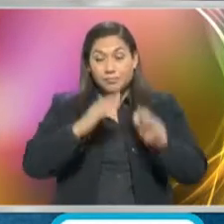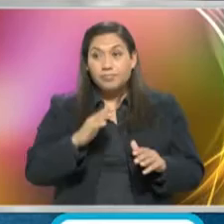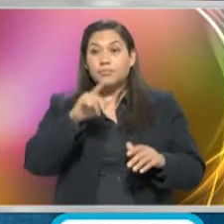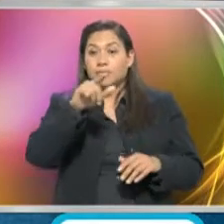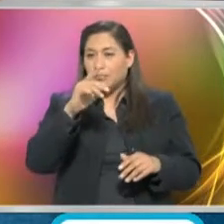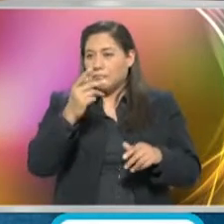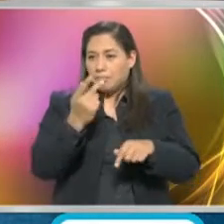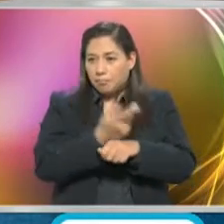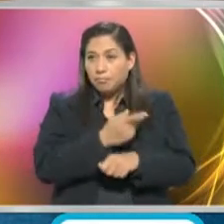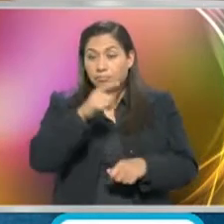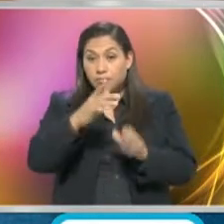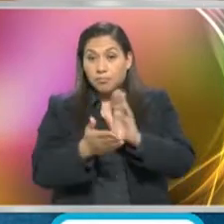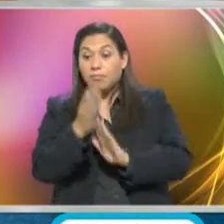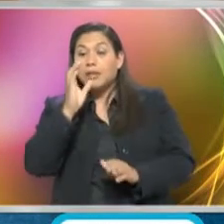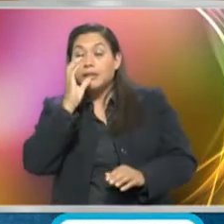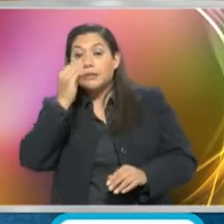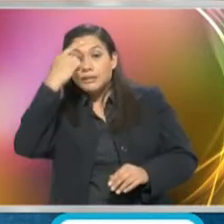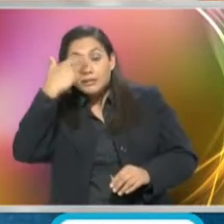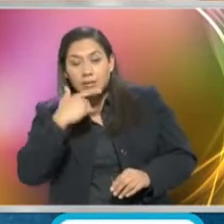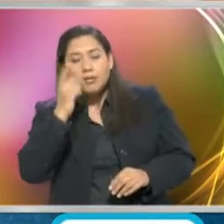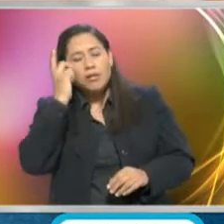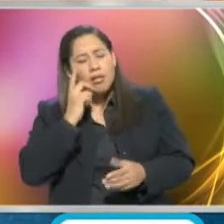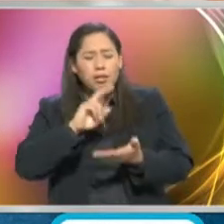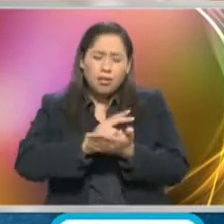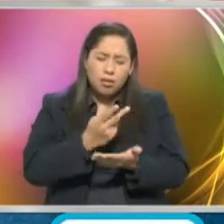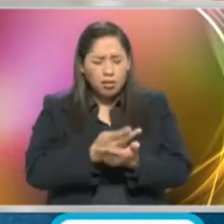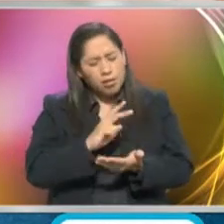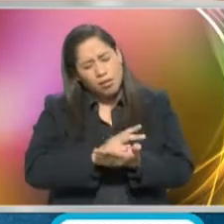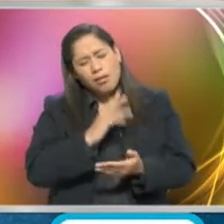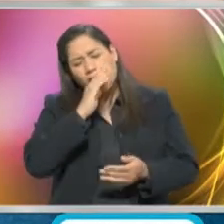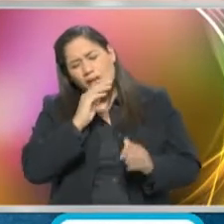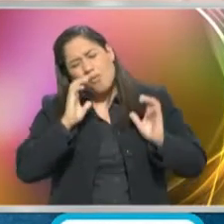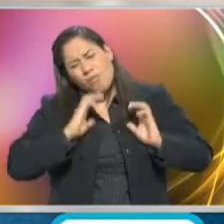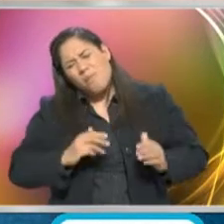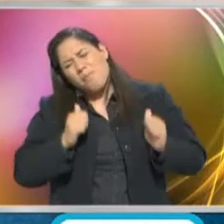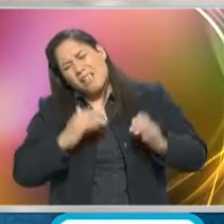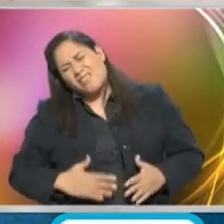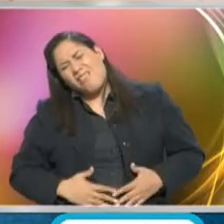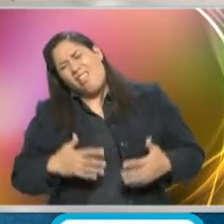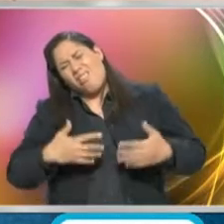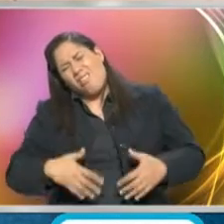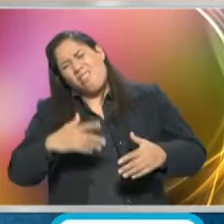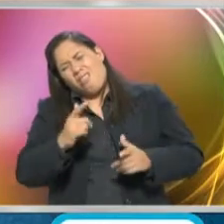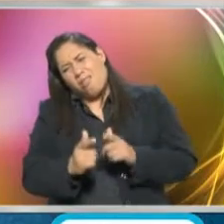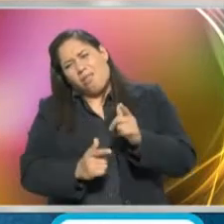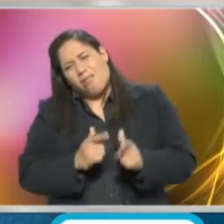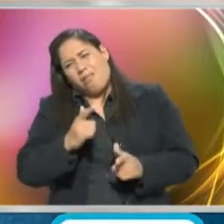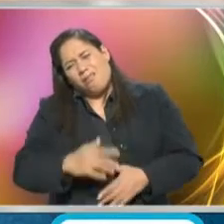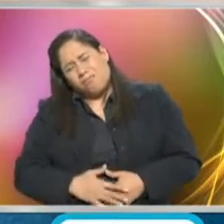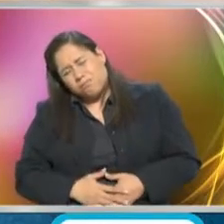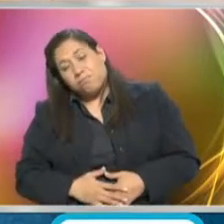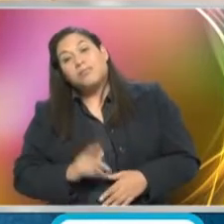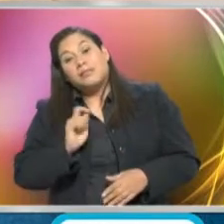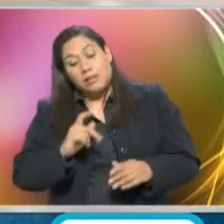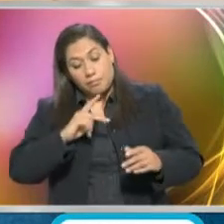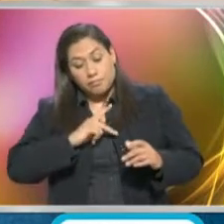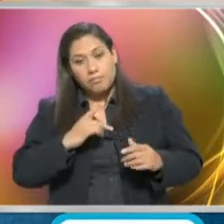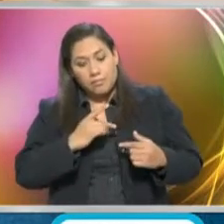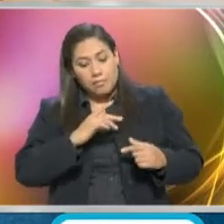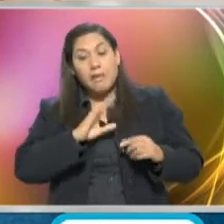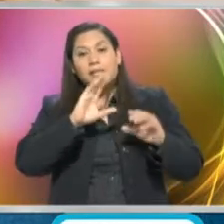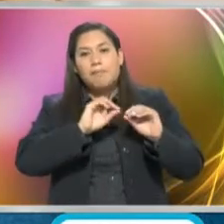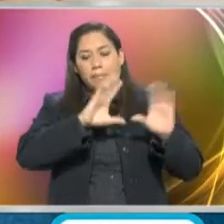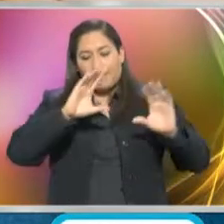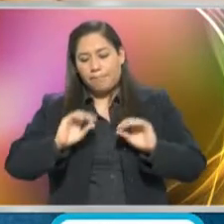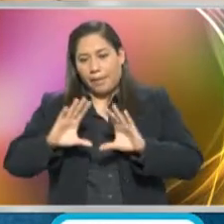les ha sucedido que van a una cena y hasta no pueden dormir? Claro. Porque el cuerpo tarda en procesar, activa nuevamente a los órganos, pero